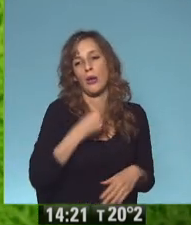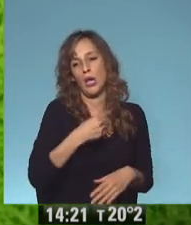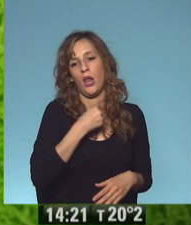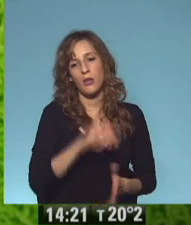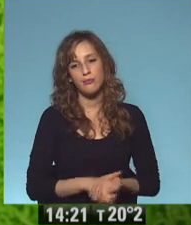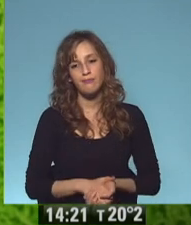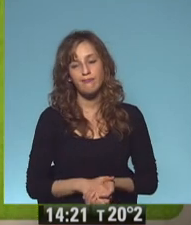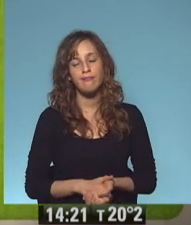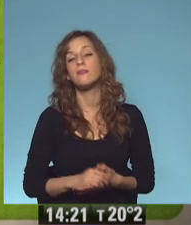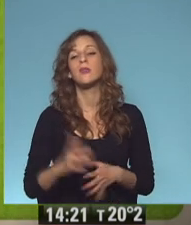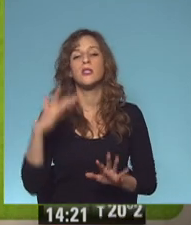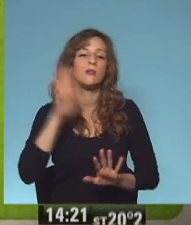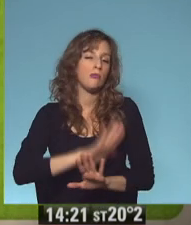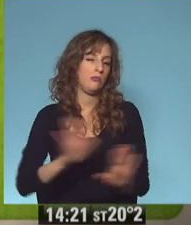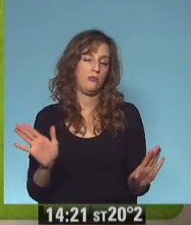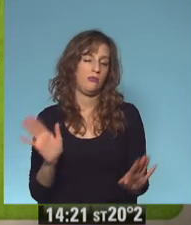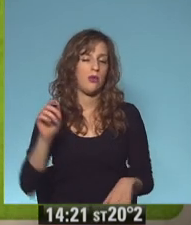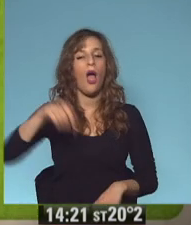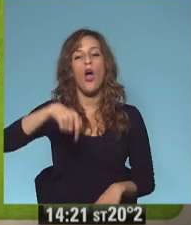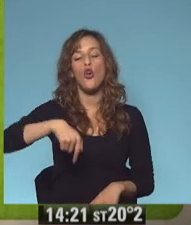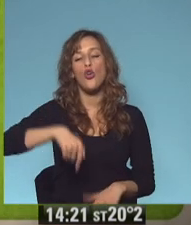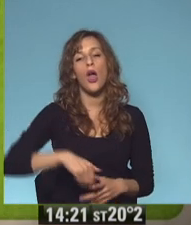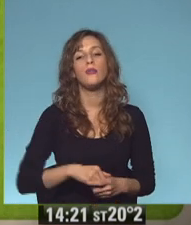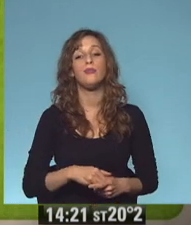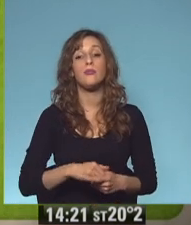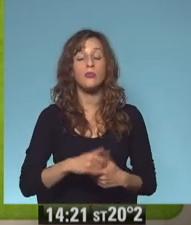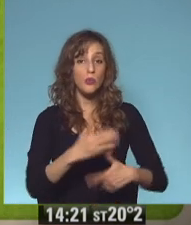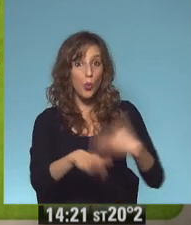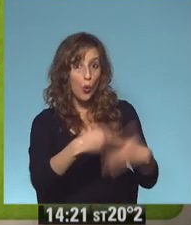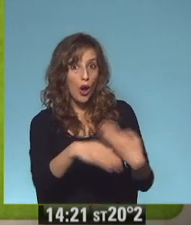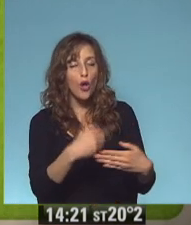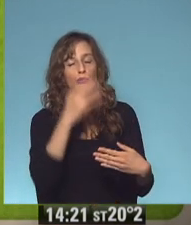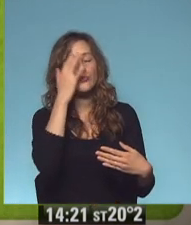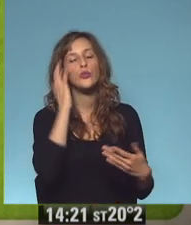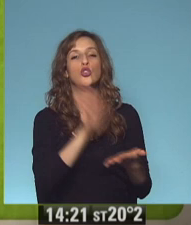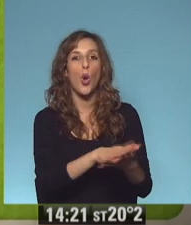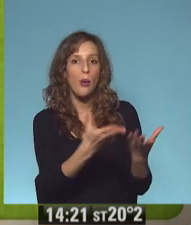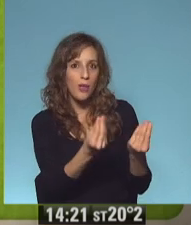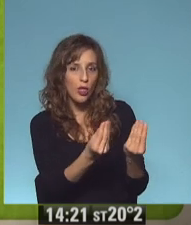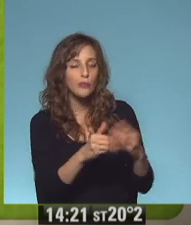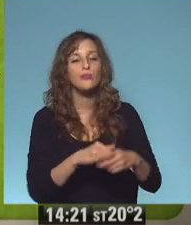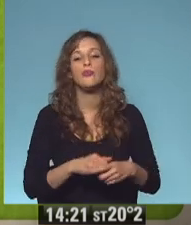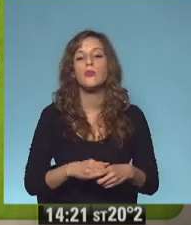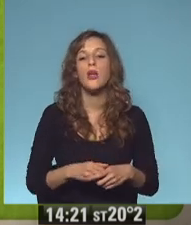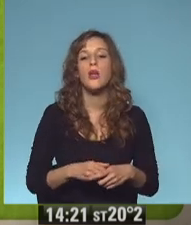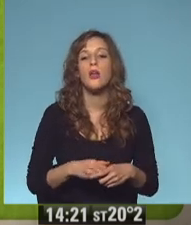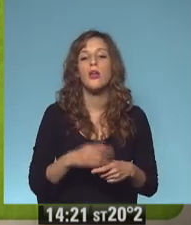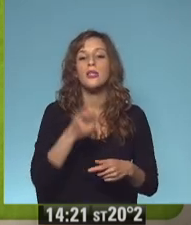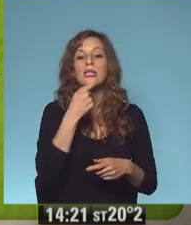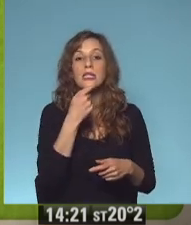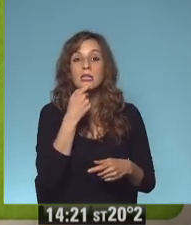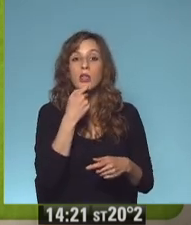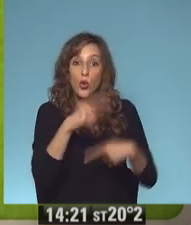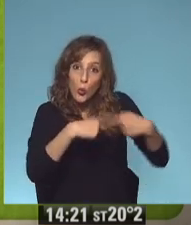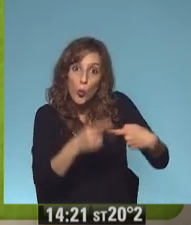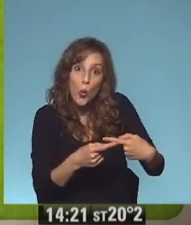ver, estamos acá, en la casa del horror. Si seguimos por este lado, después de la enfermería y los